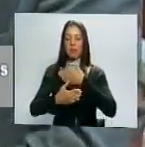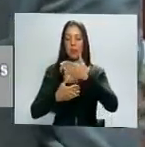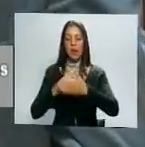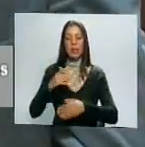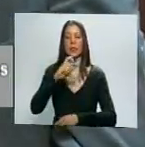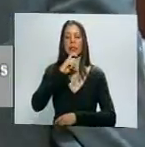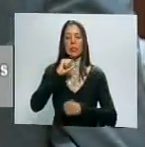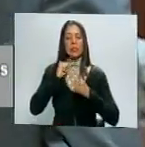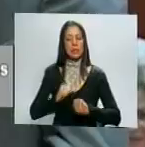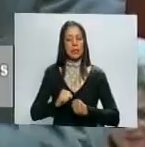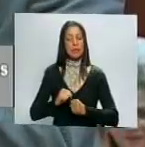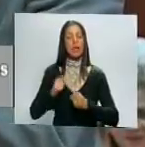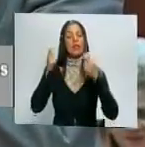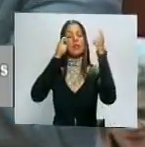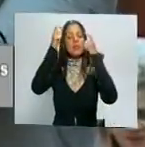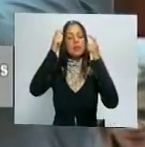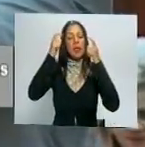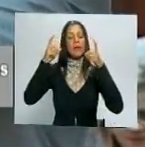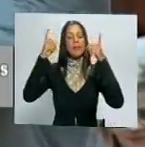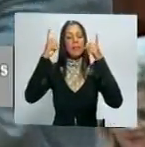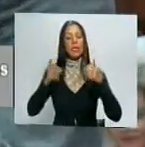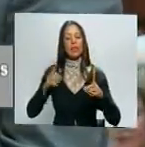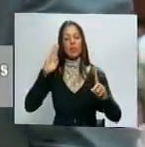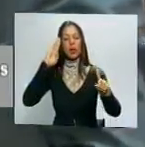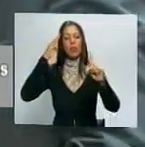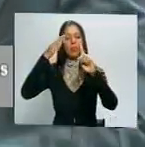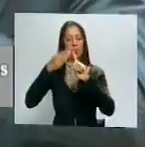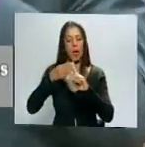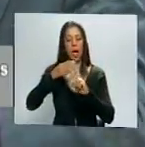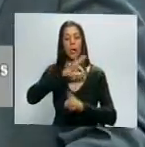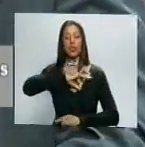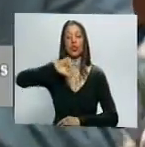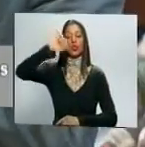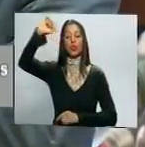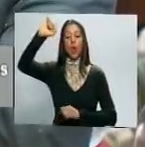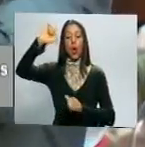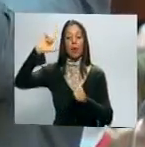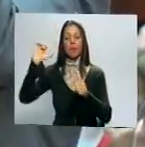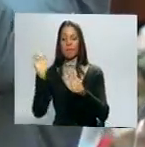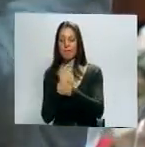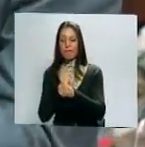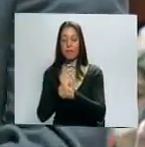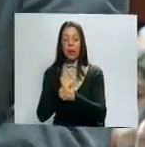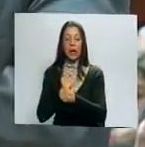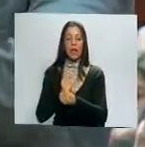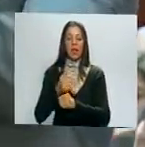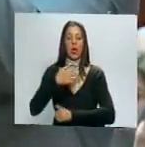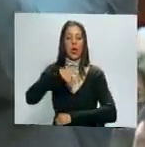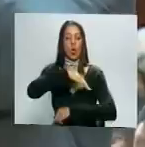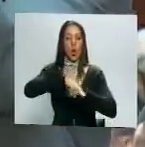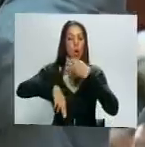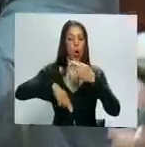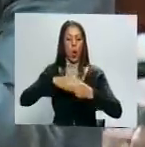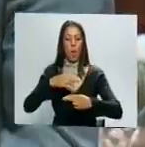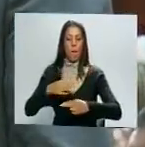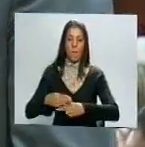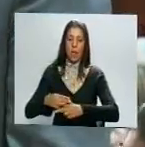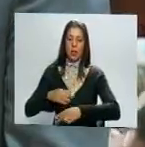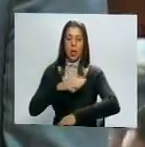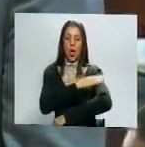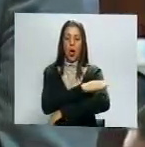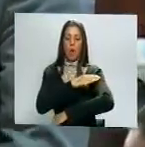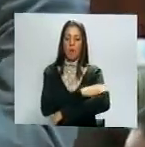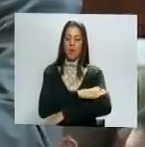difíciles porque Hugo Chávez decidió caminar el socialismo y no continuar sobre la criminal que